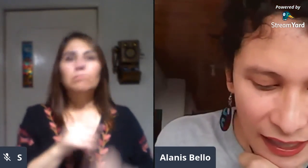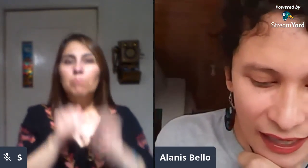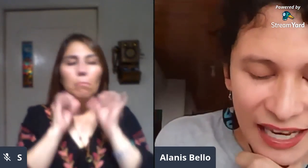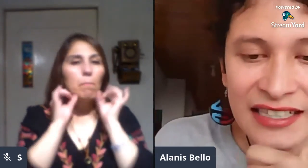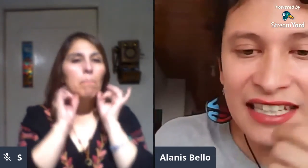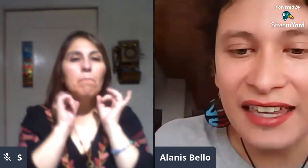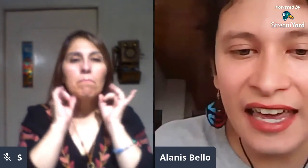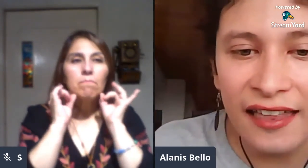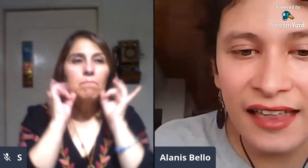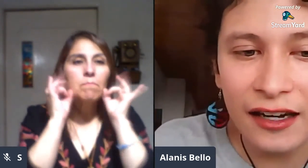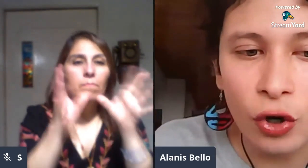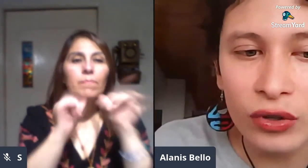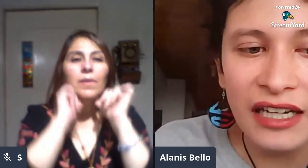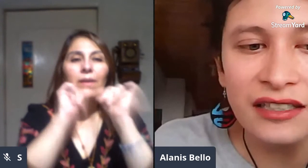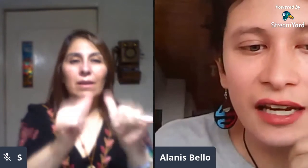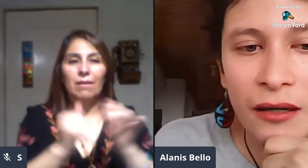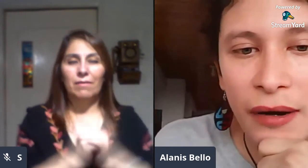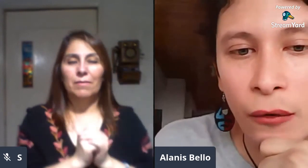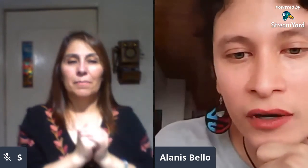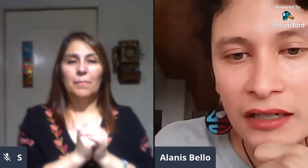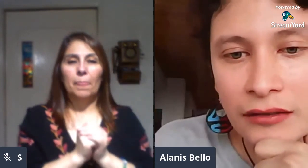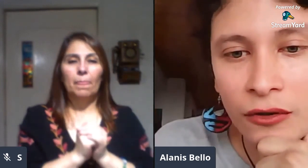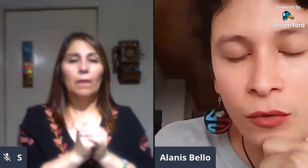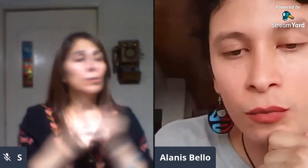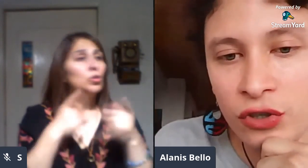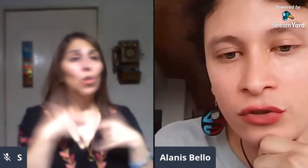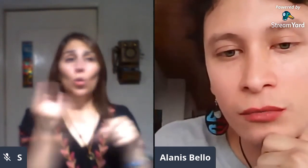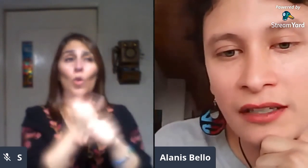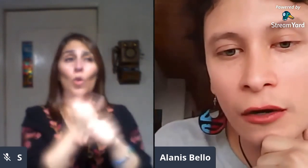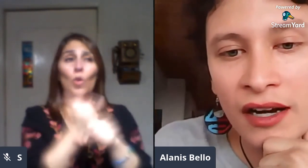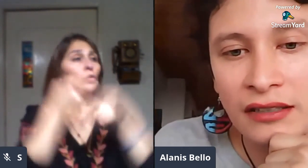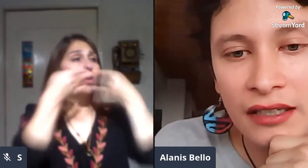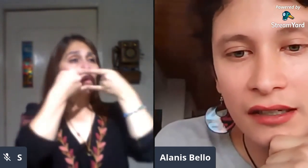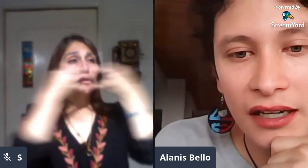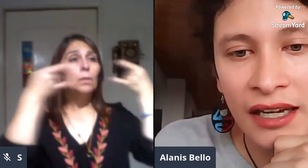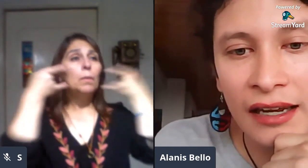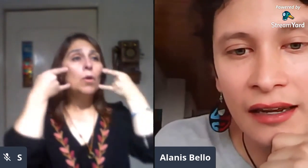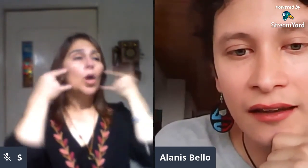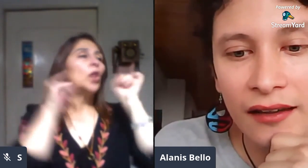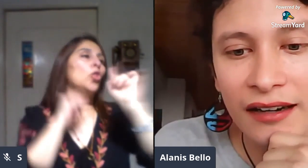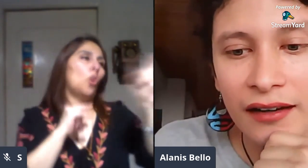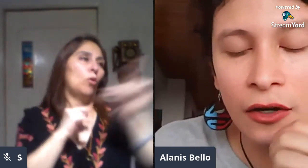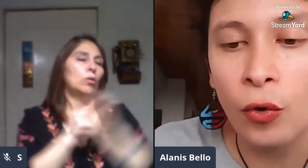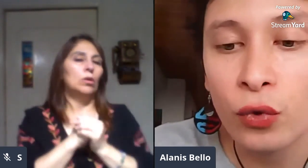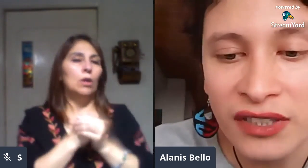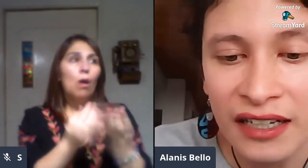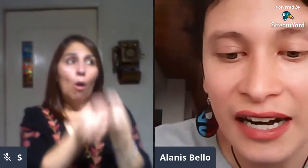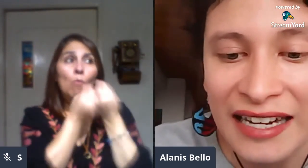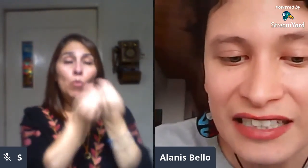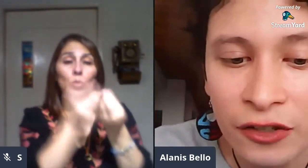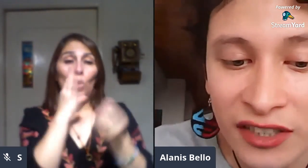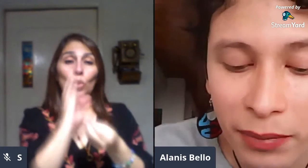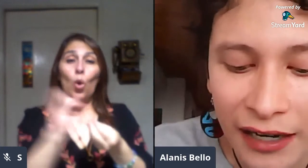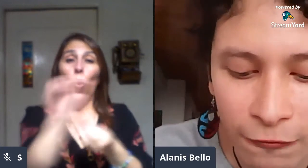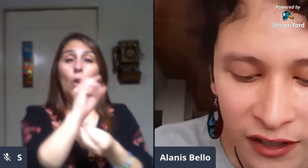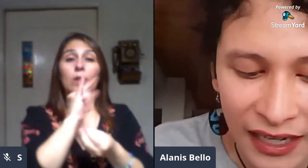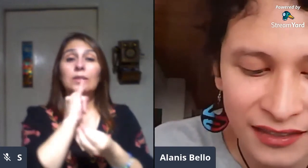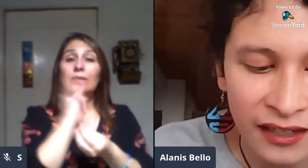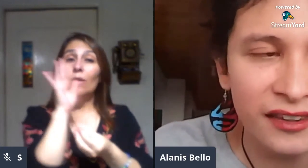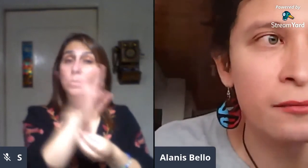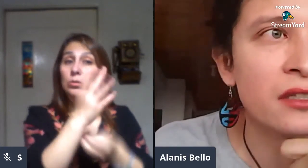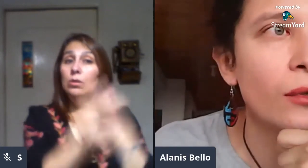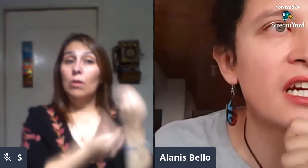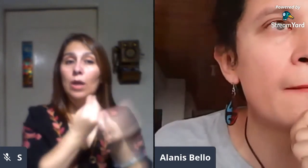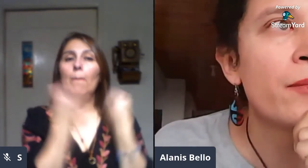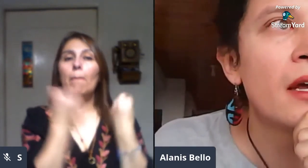que esta idea de no utilizar tapabocas, como muchos hombres lo hacen, lo buscan haciendo es para refrendar